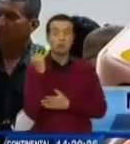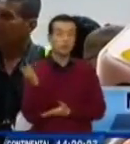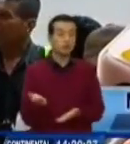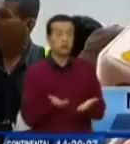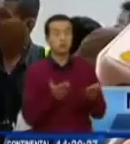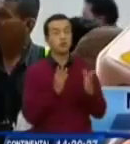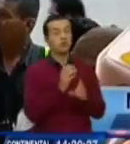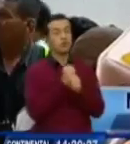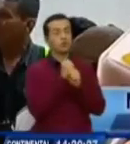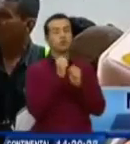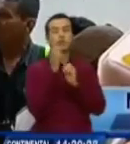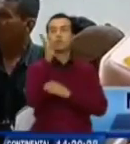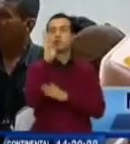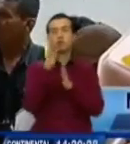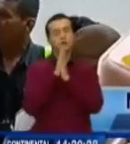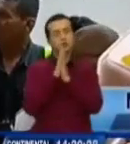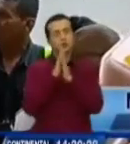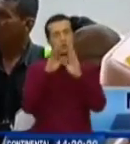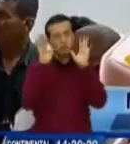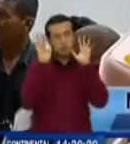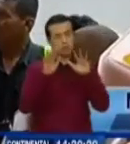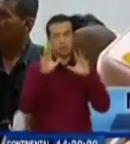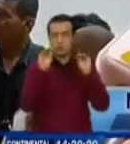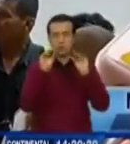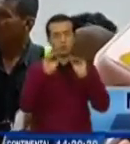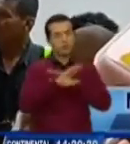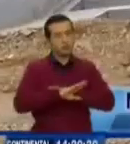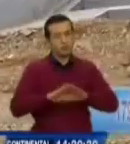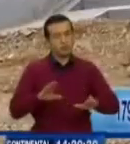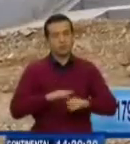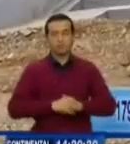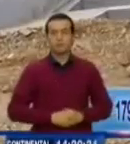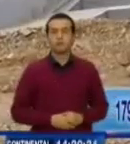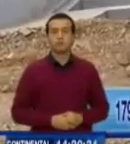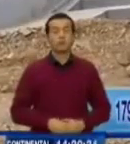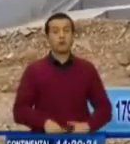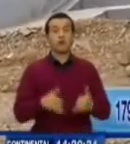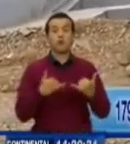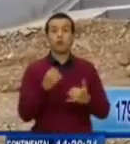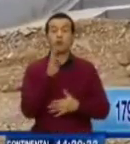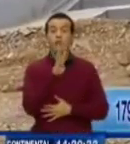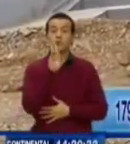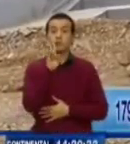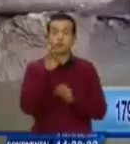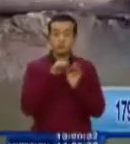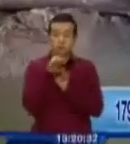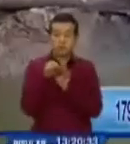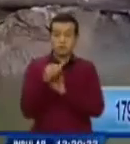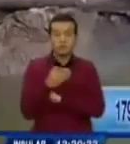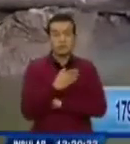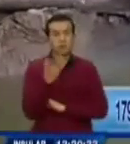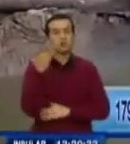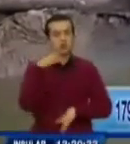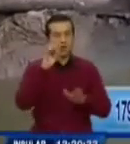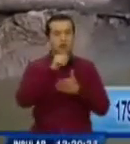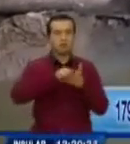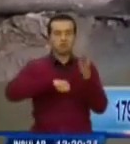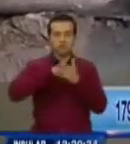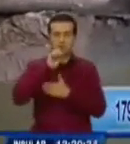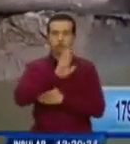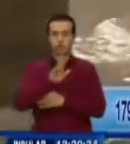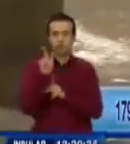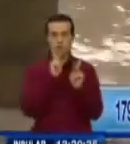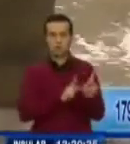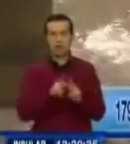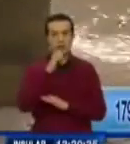que Dios no permita pues que venga este fenómeno del Niño. Al momento, solo 42 cantones calificaron sus planes de contingencia con